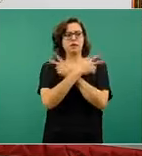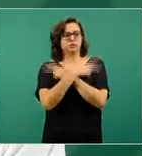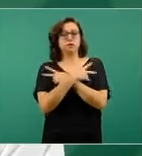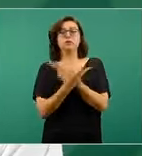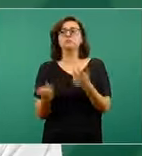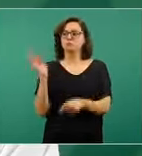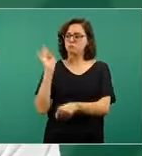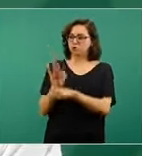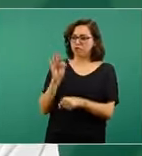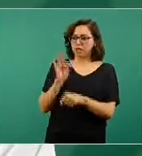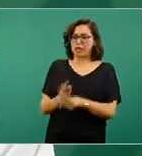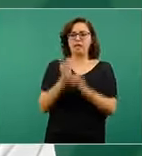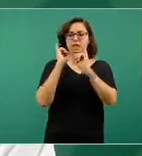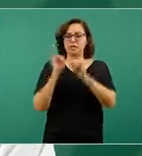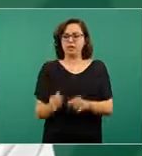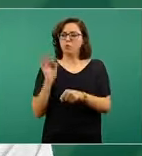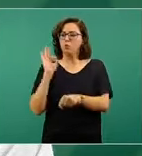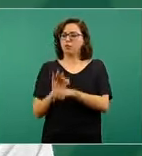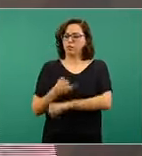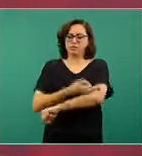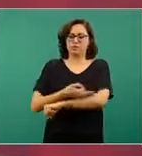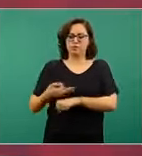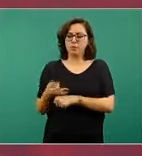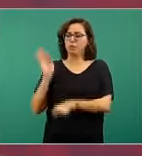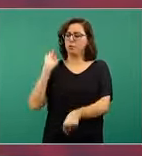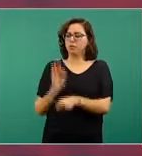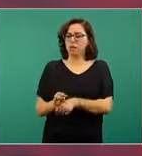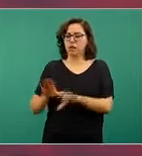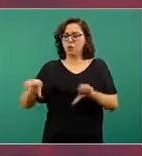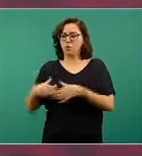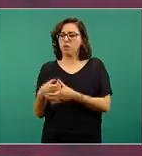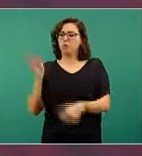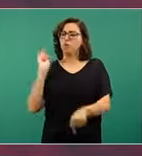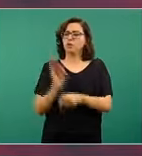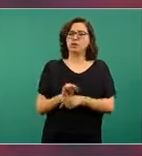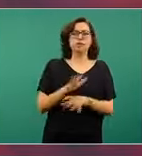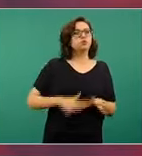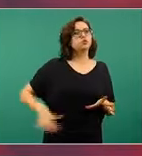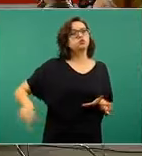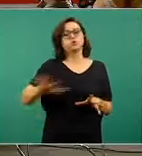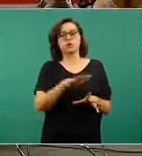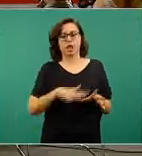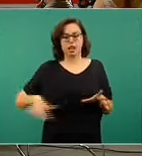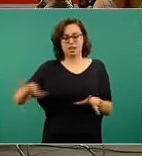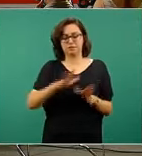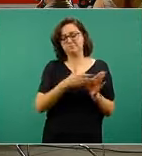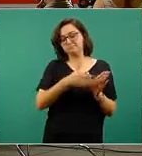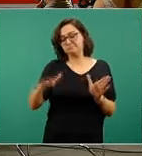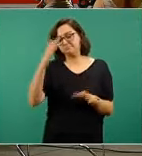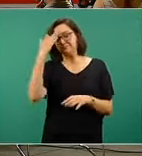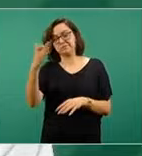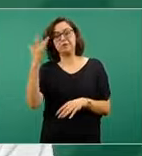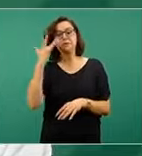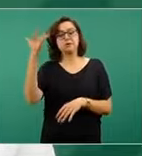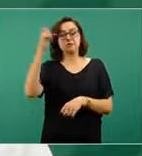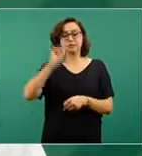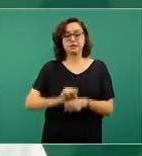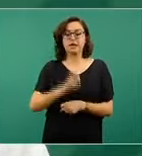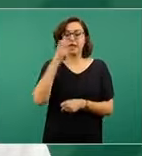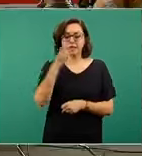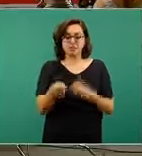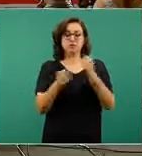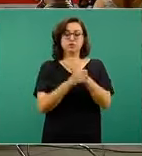individual, familiar, comunitaria y en general social durante la Semana Santa. Ese es el resumen que